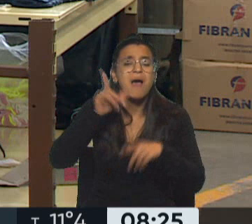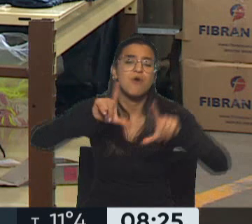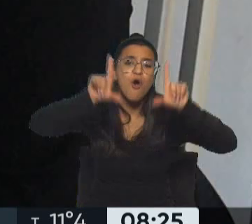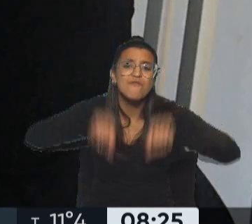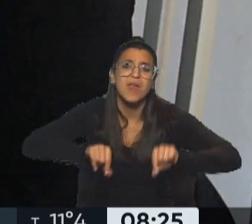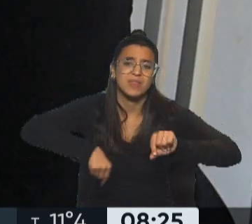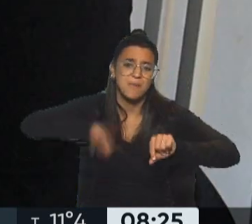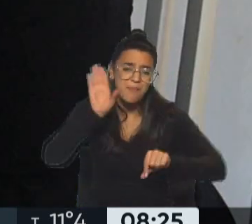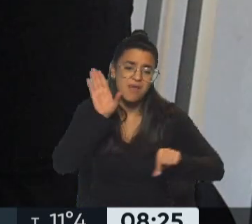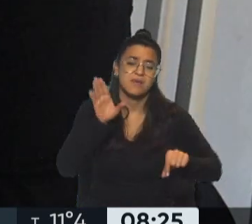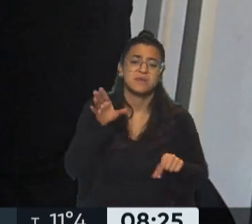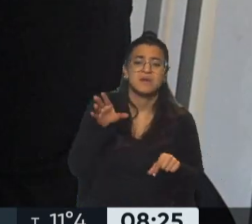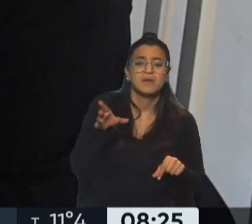oferta,